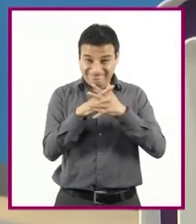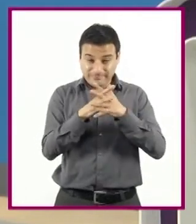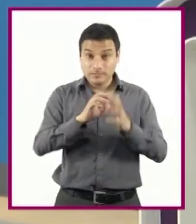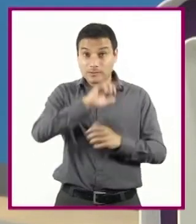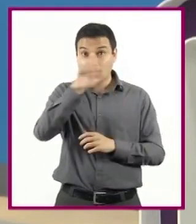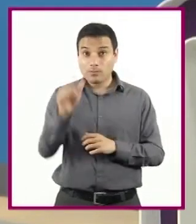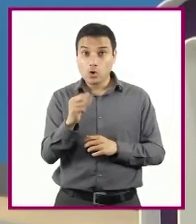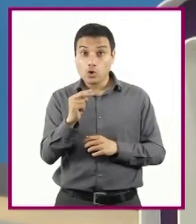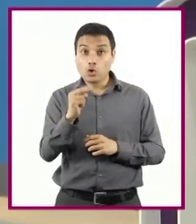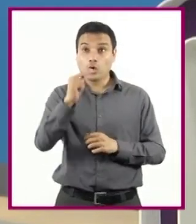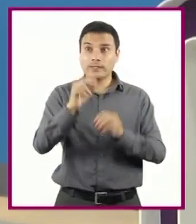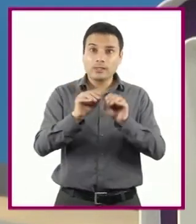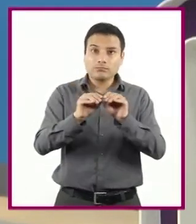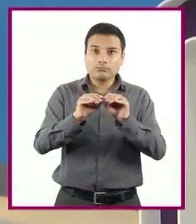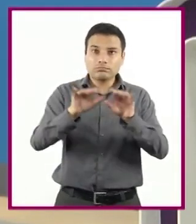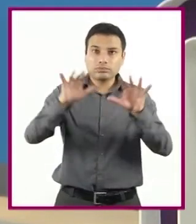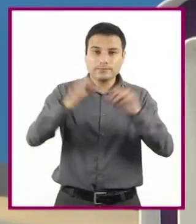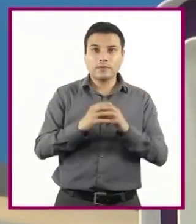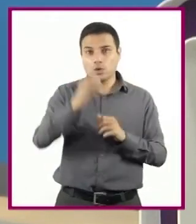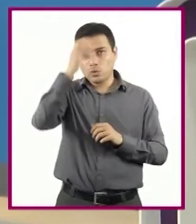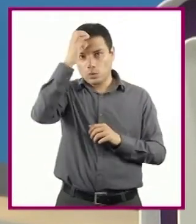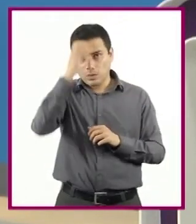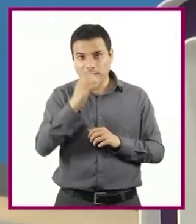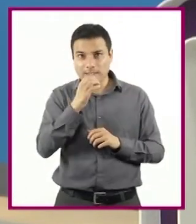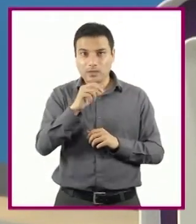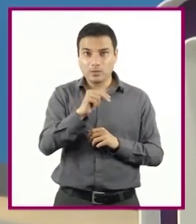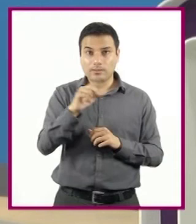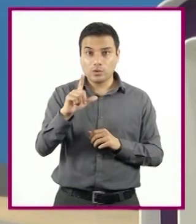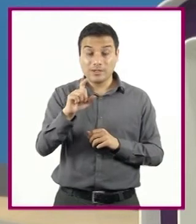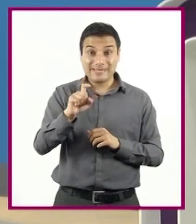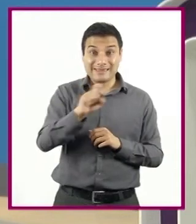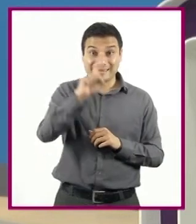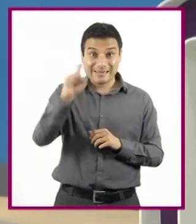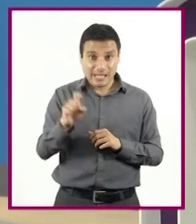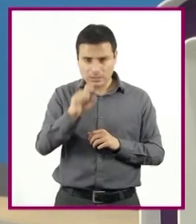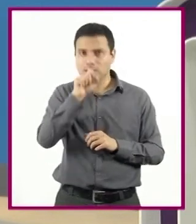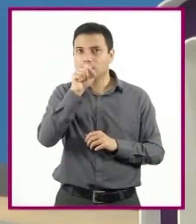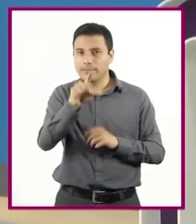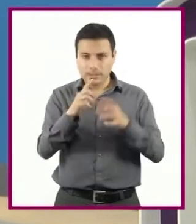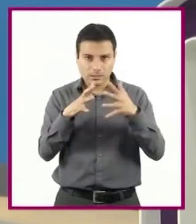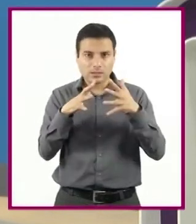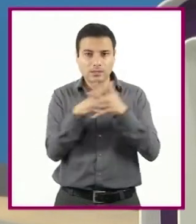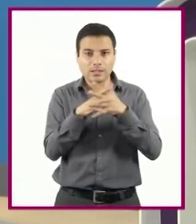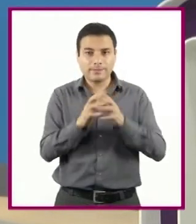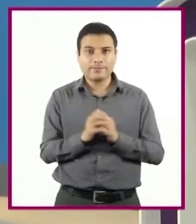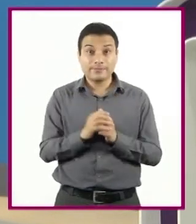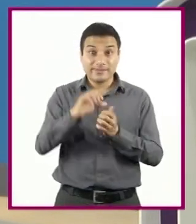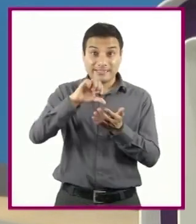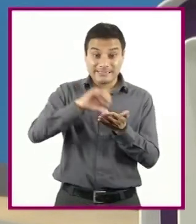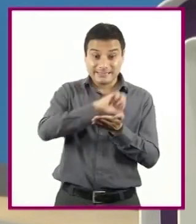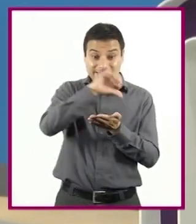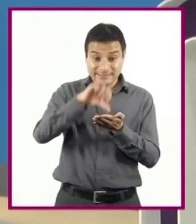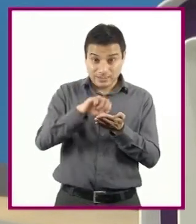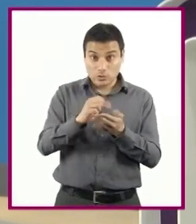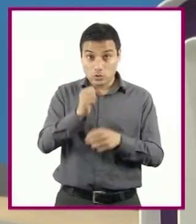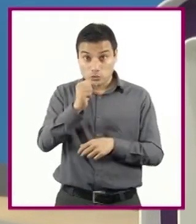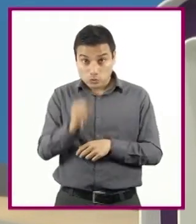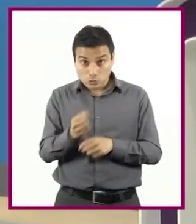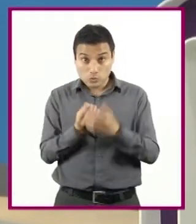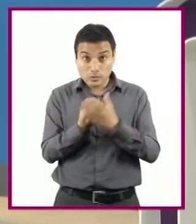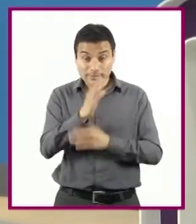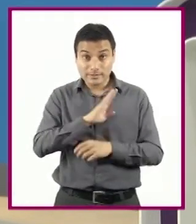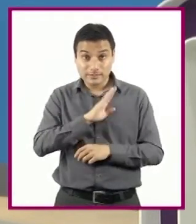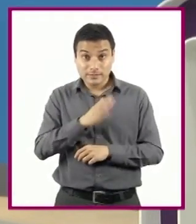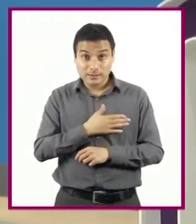los territorios de Coahuila, Nuevo León y Texas la respaldaban, en el centro y sur de la Nueva España no ocurrió